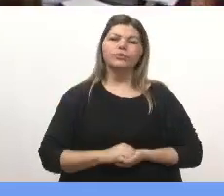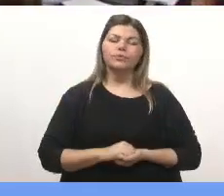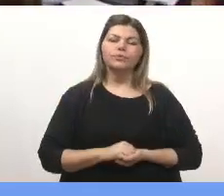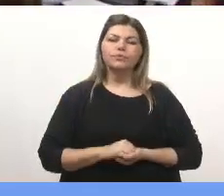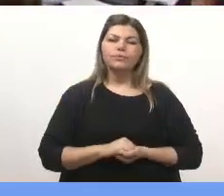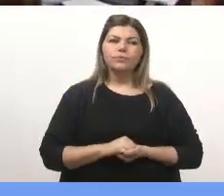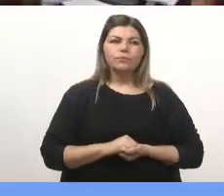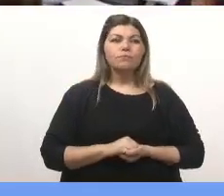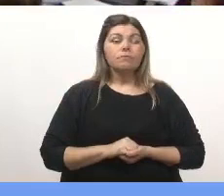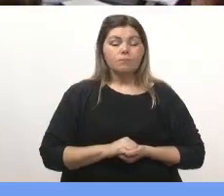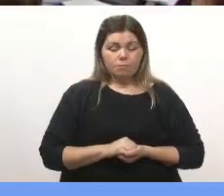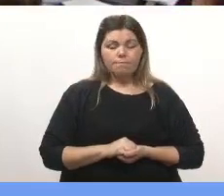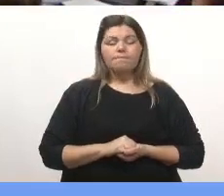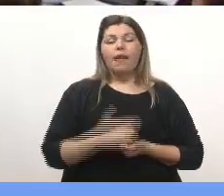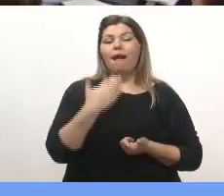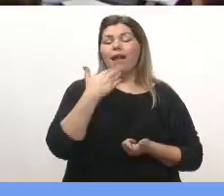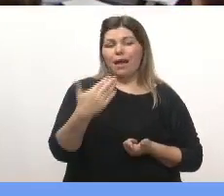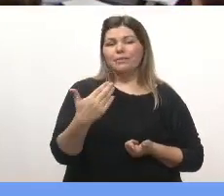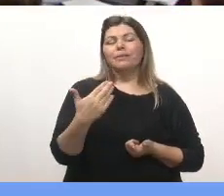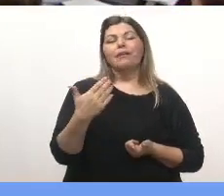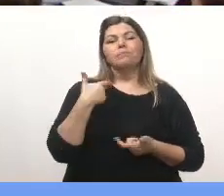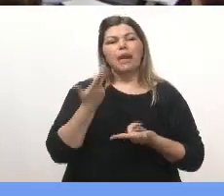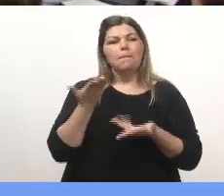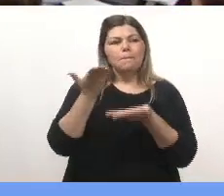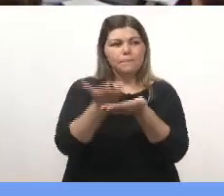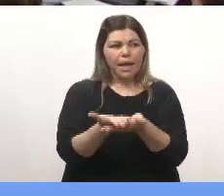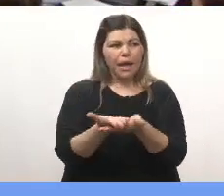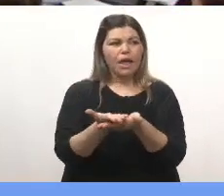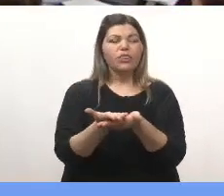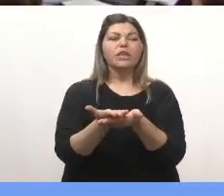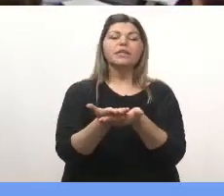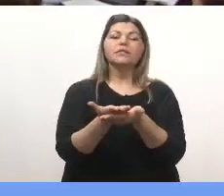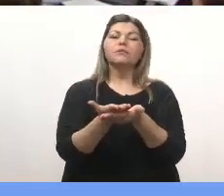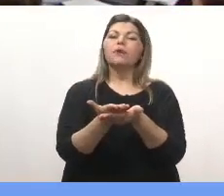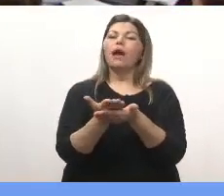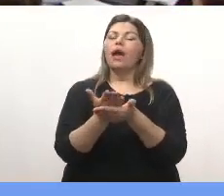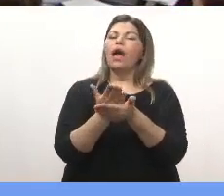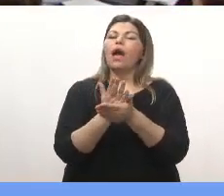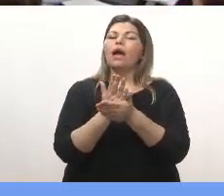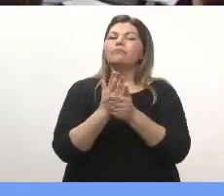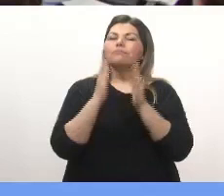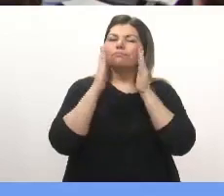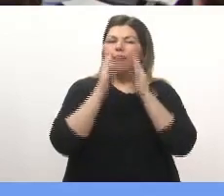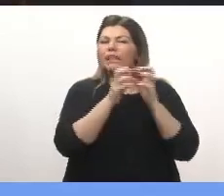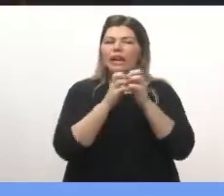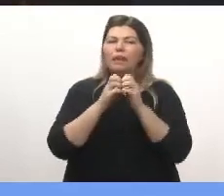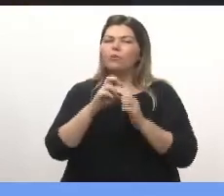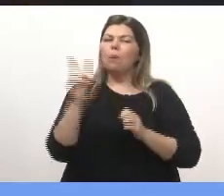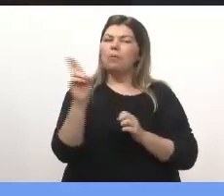Presidenta, es para solicitar tratamiento preferencial en dos proyectos de